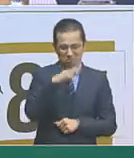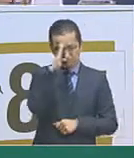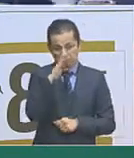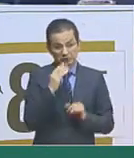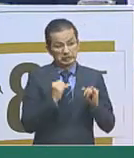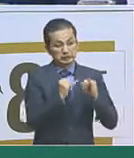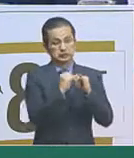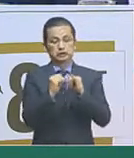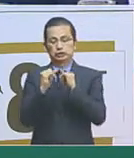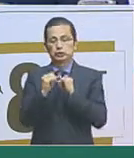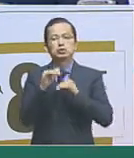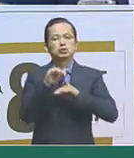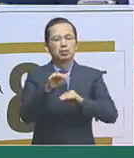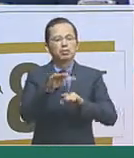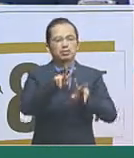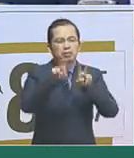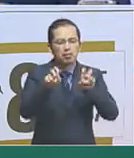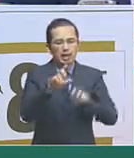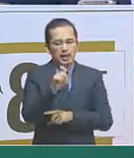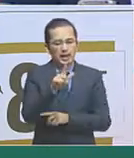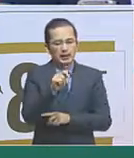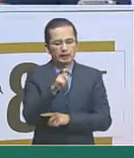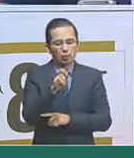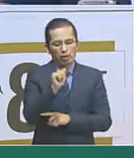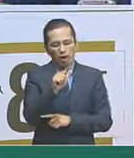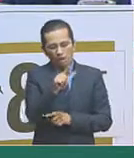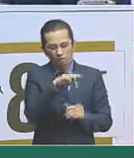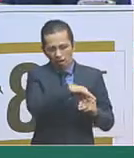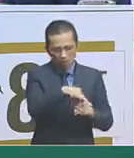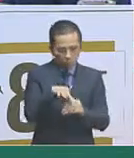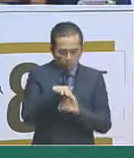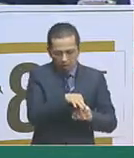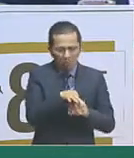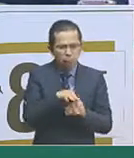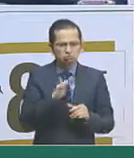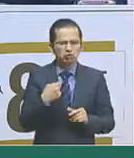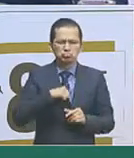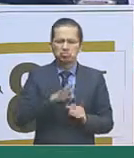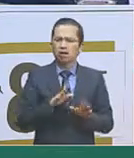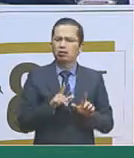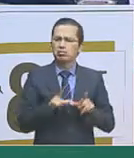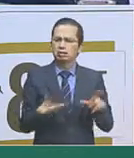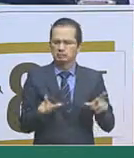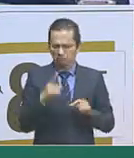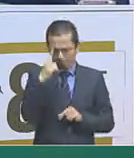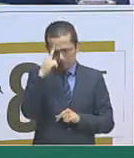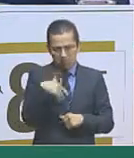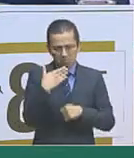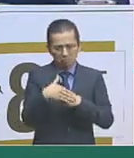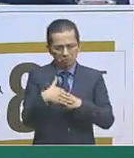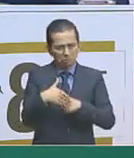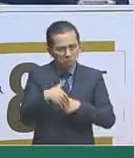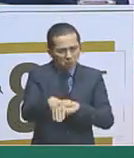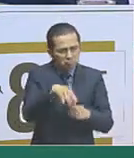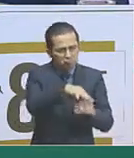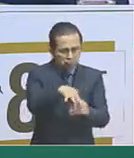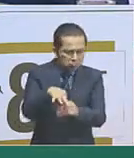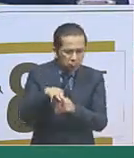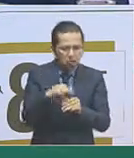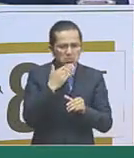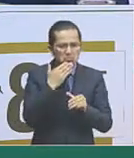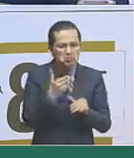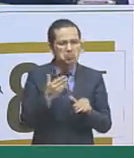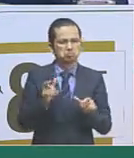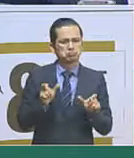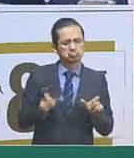para garantizar en un proceso electoral que esté salvaguardado por las instituciones electorales